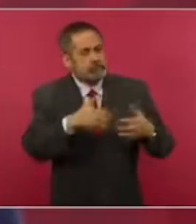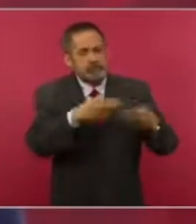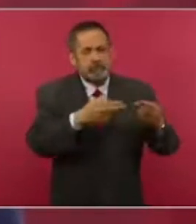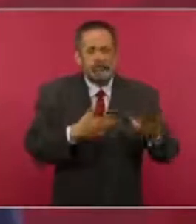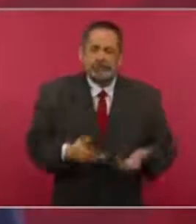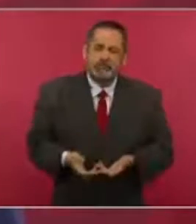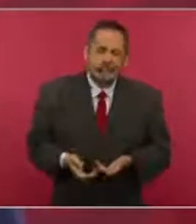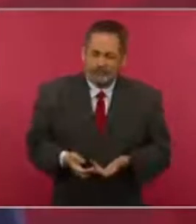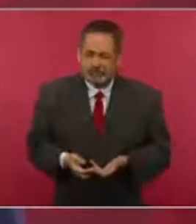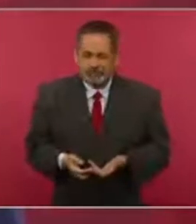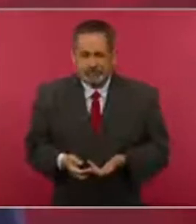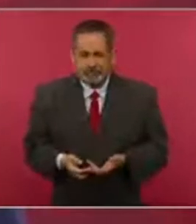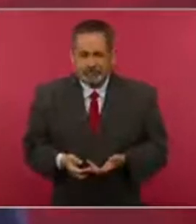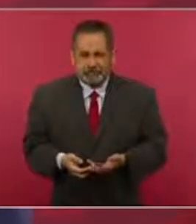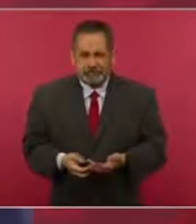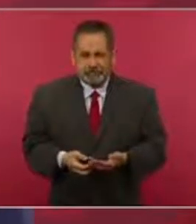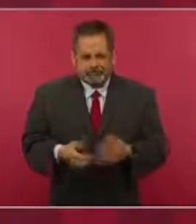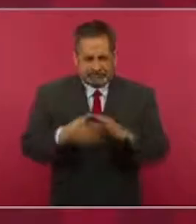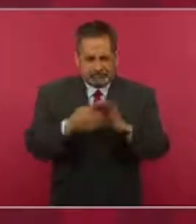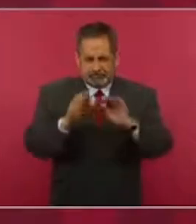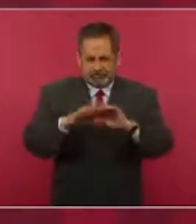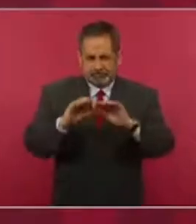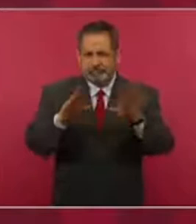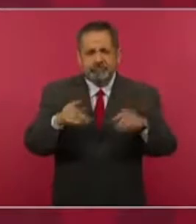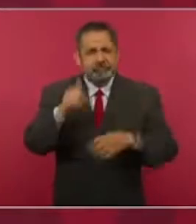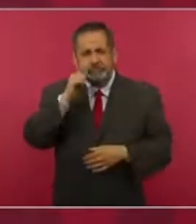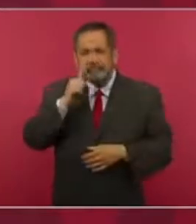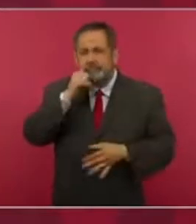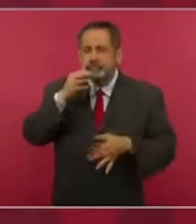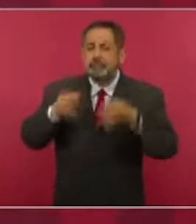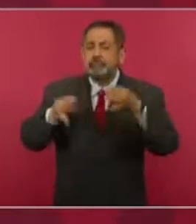para decirlo con claridad.